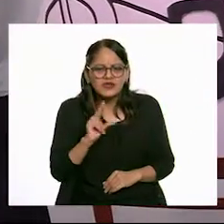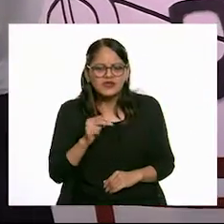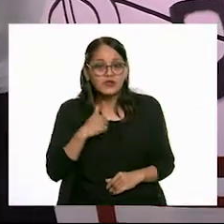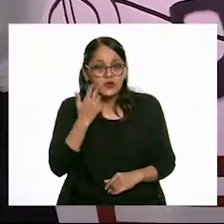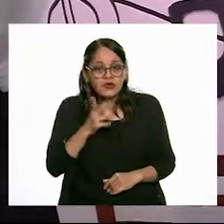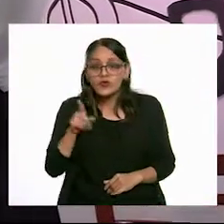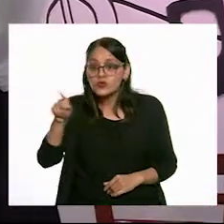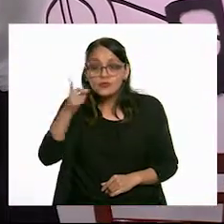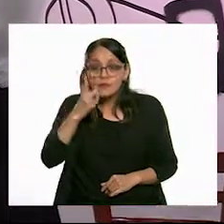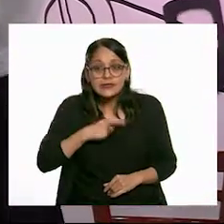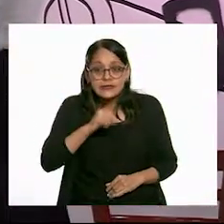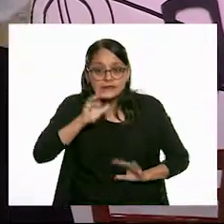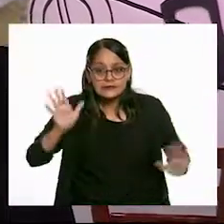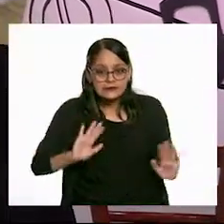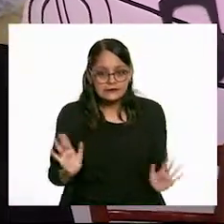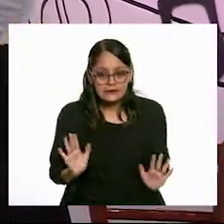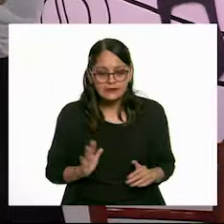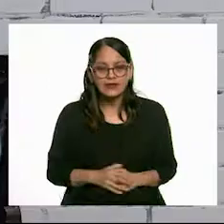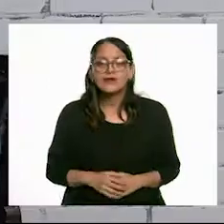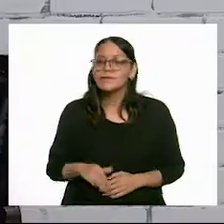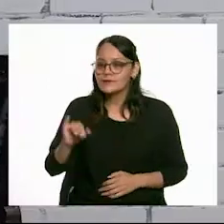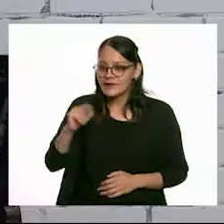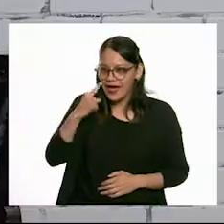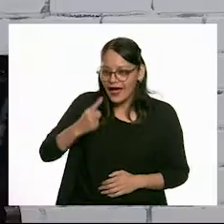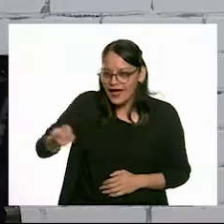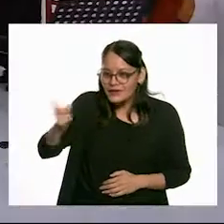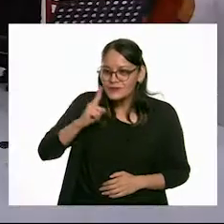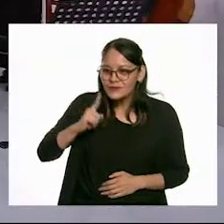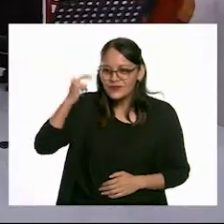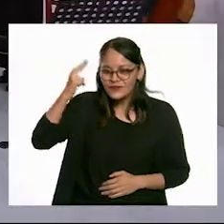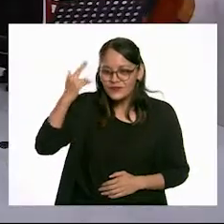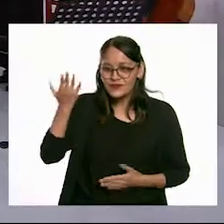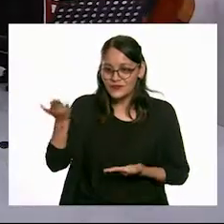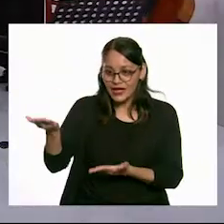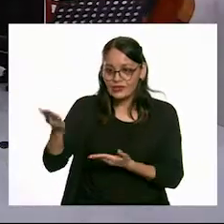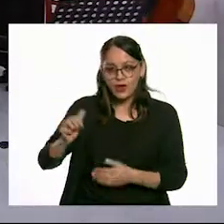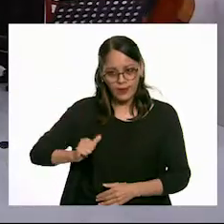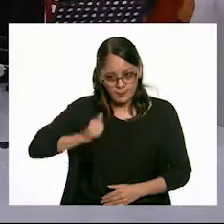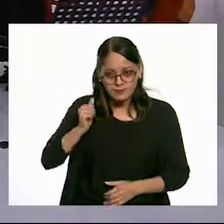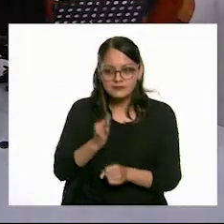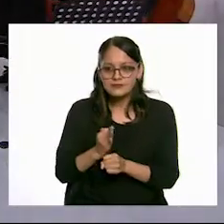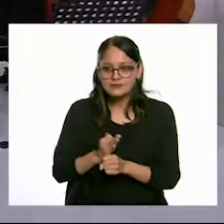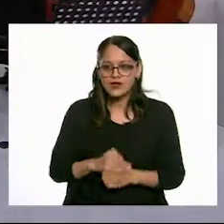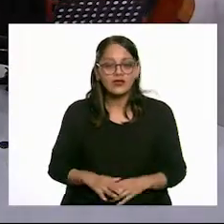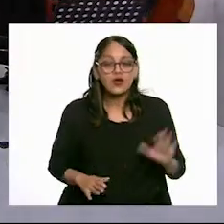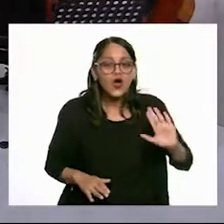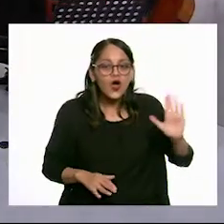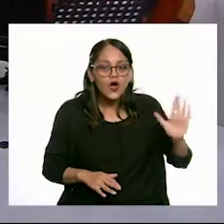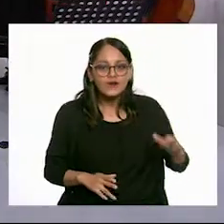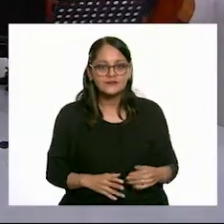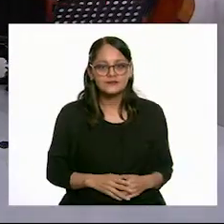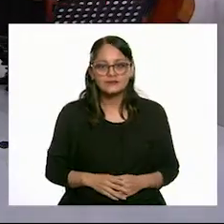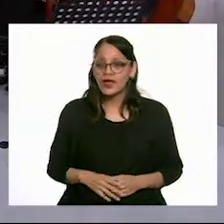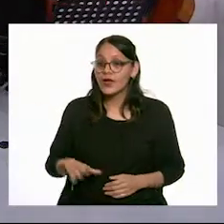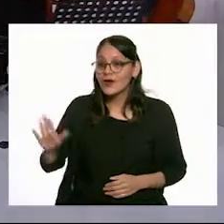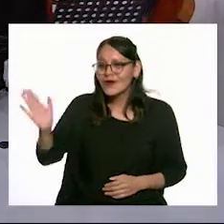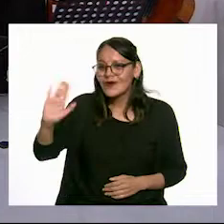No quiero que digas ni una sola palabra. Ajá, pues aquí tenemos a la condesa y vas a aprovechar el momento. ¡No te atrevas! ¡Hola,